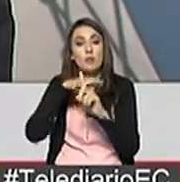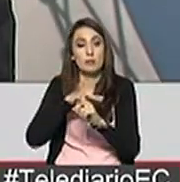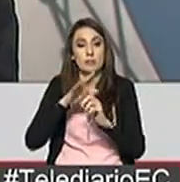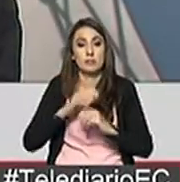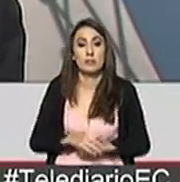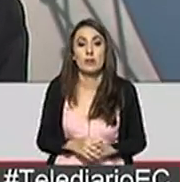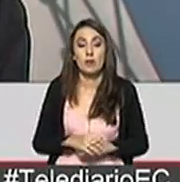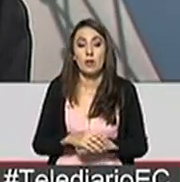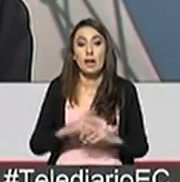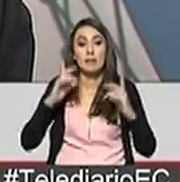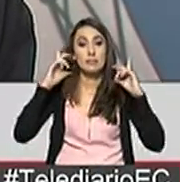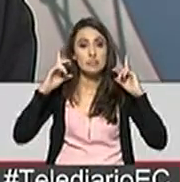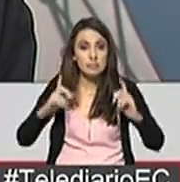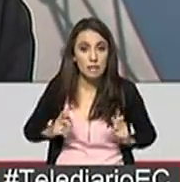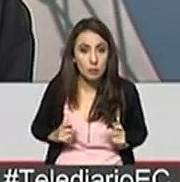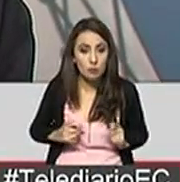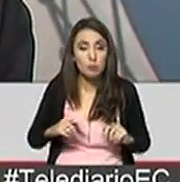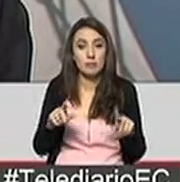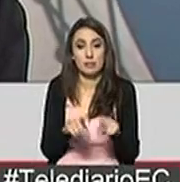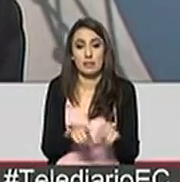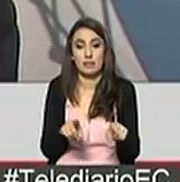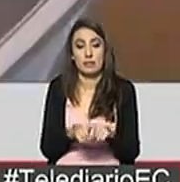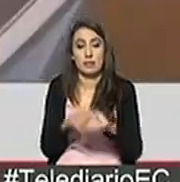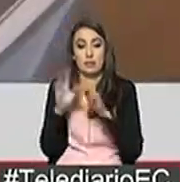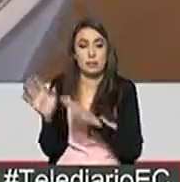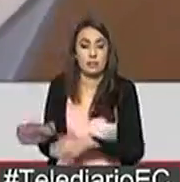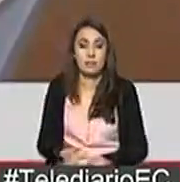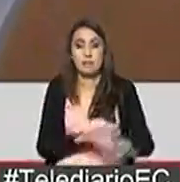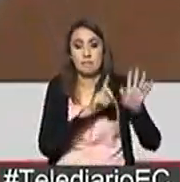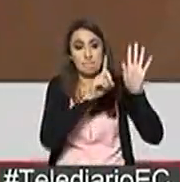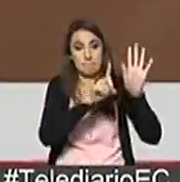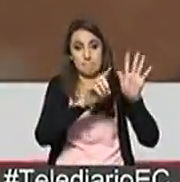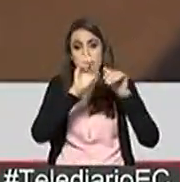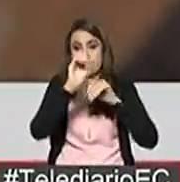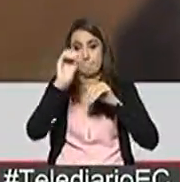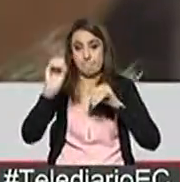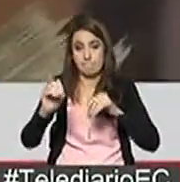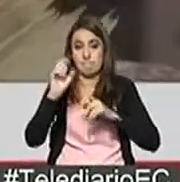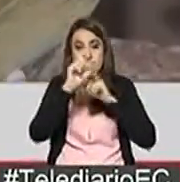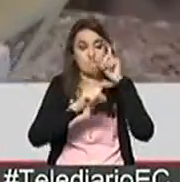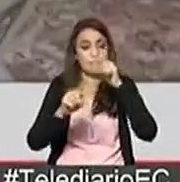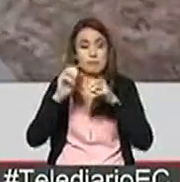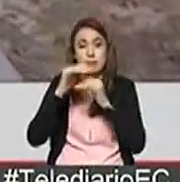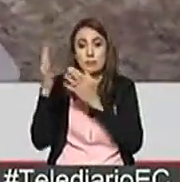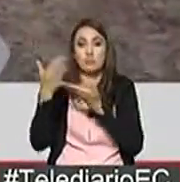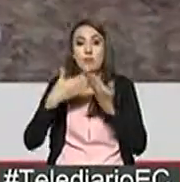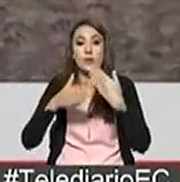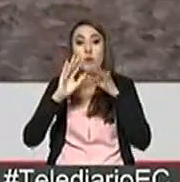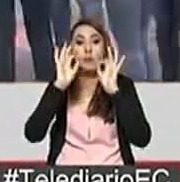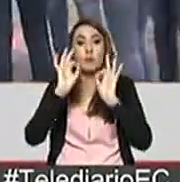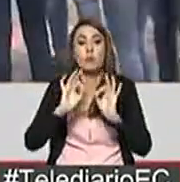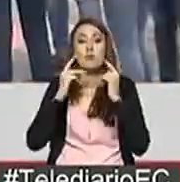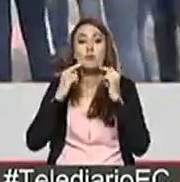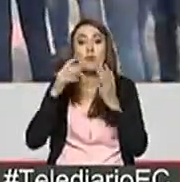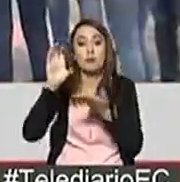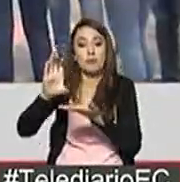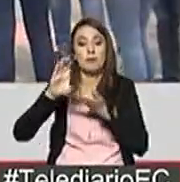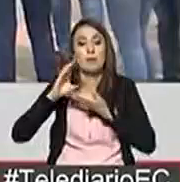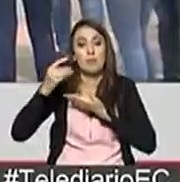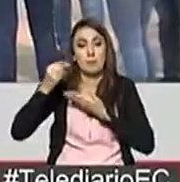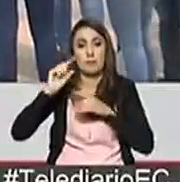el caso de salud estamos hablando de 609 millones. Se advierte que no se afectará a las asignaciones presupuestarias destinadas